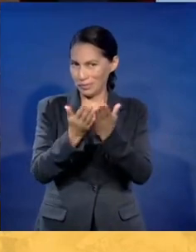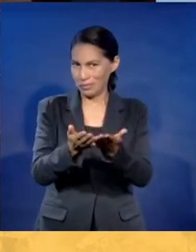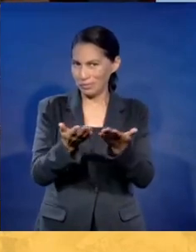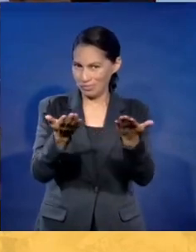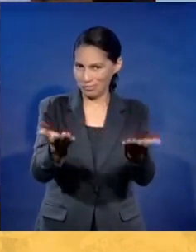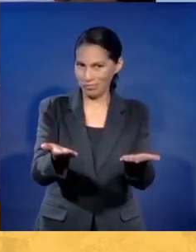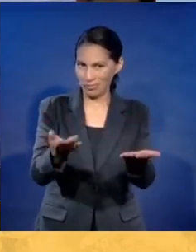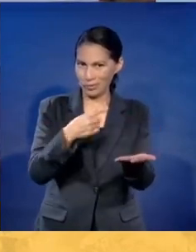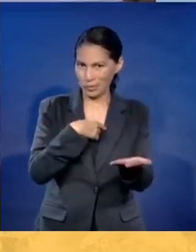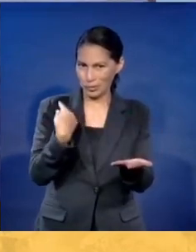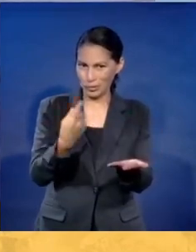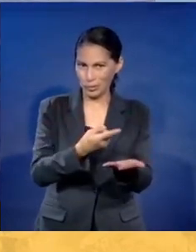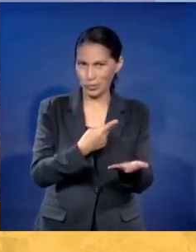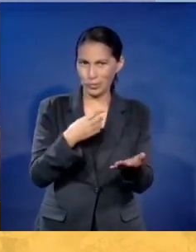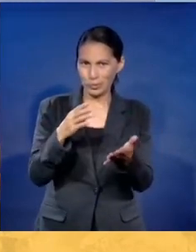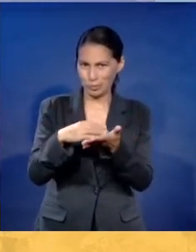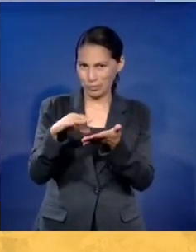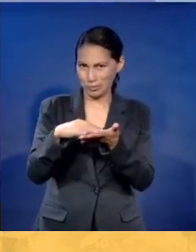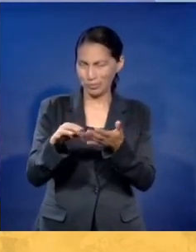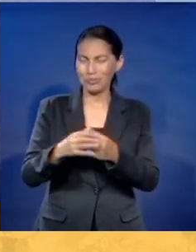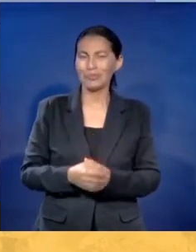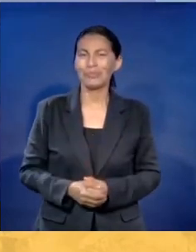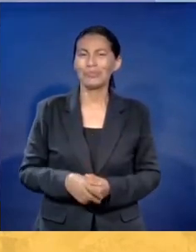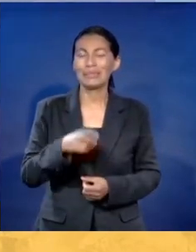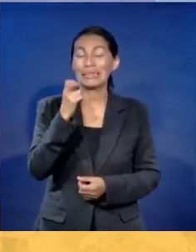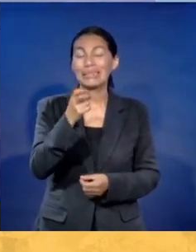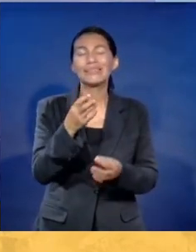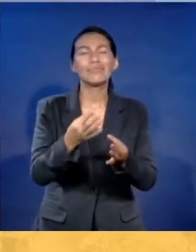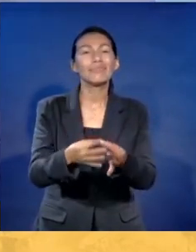favor ese era un comercial importante